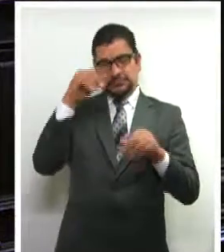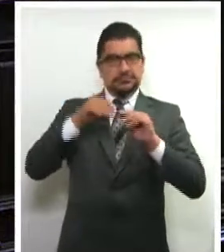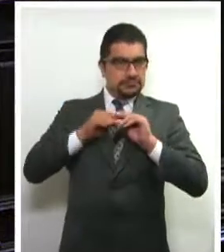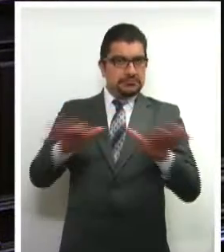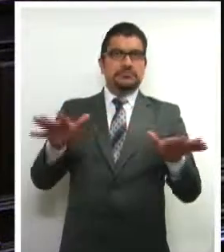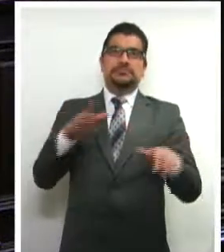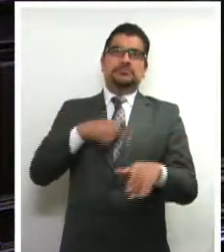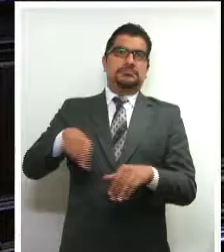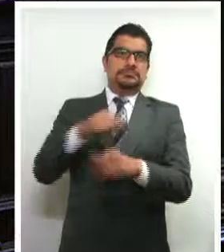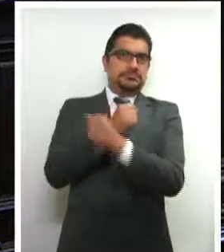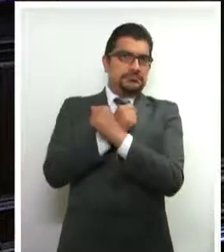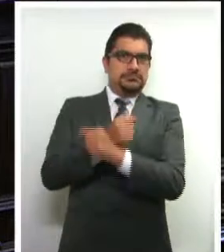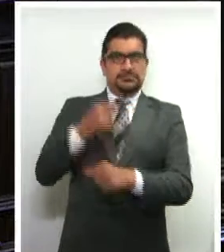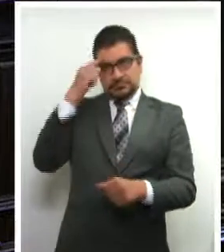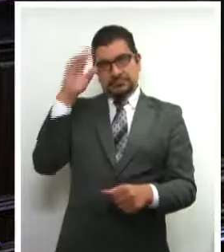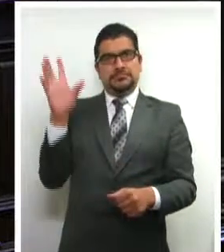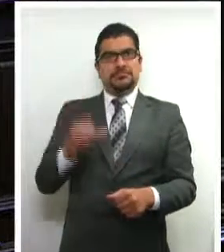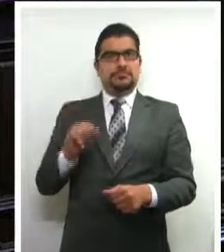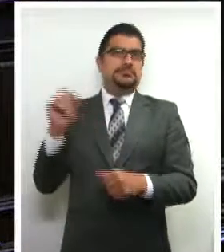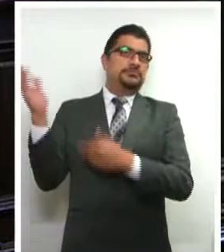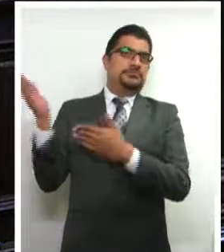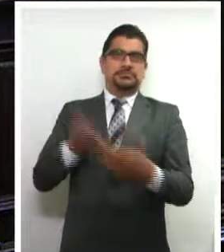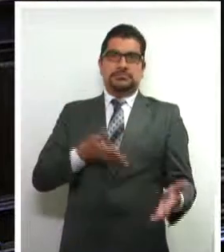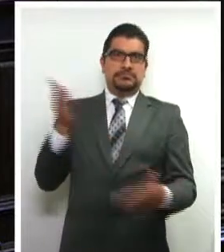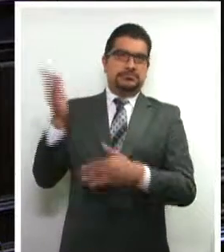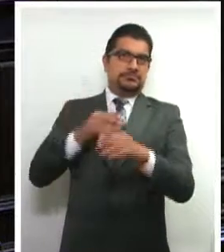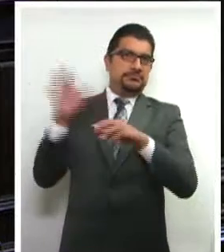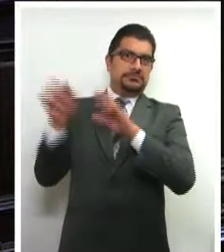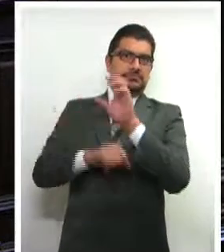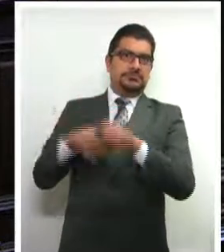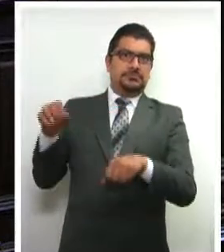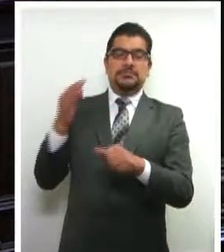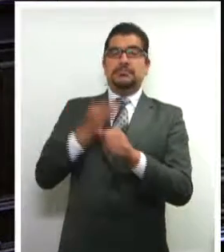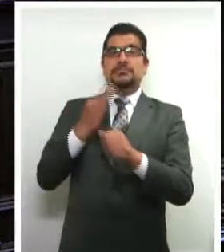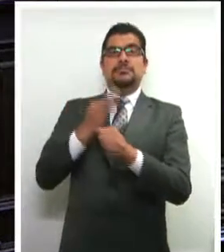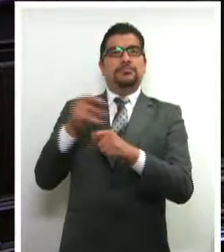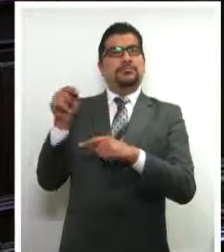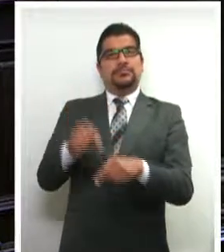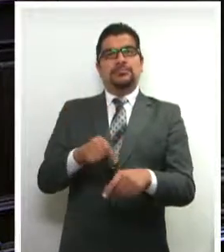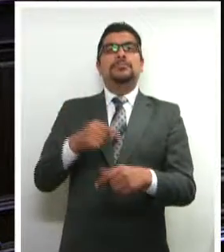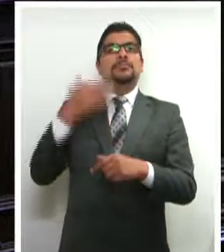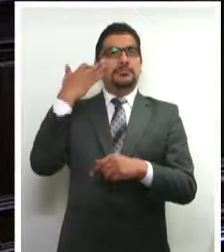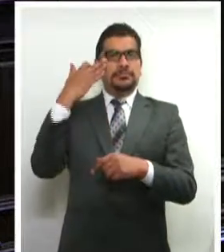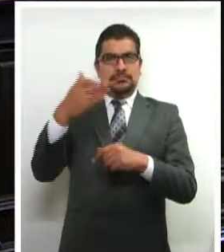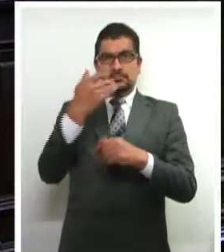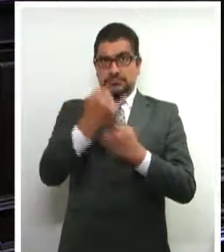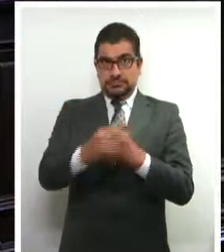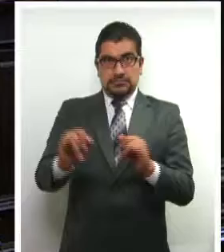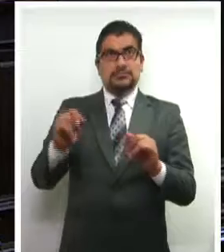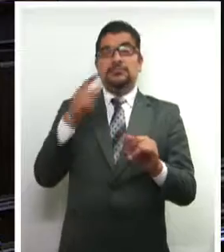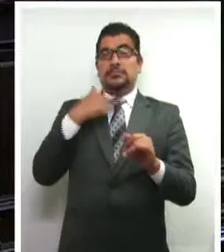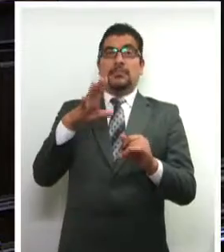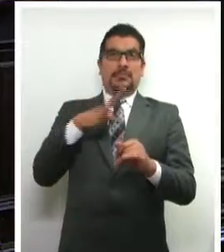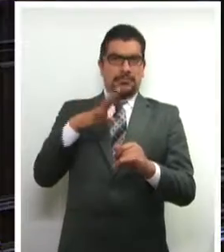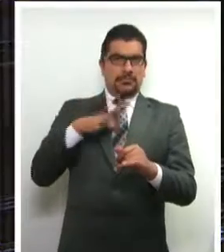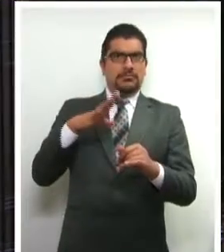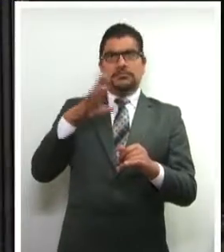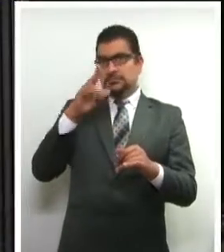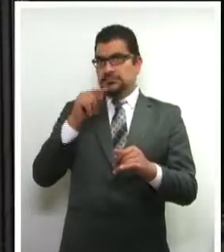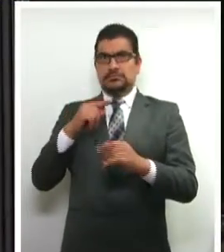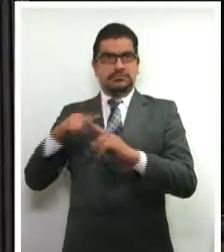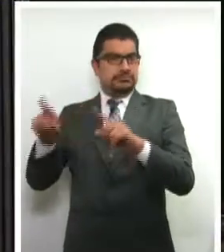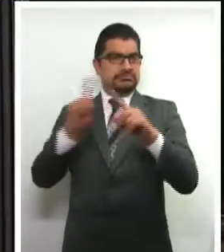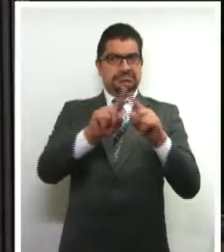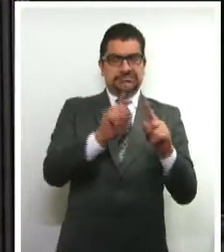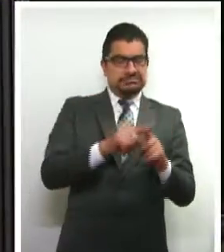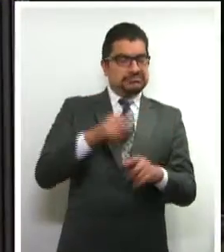masivamente esclavos de África. En el periodo de la independencia se prohibieron las distinciones de raza en la sociedad, por